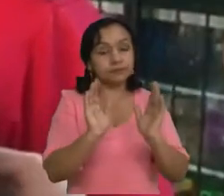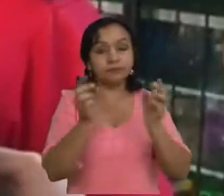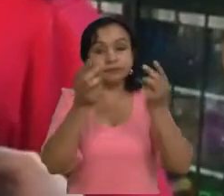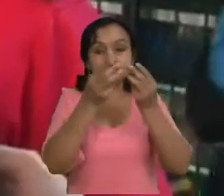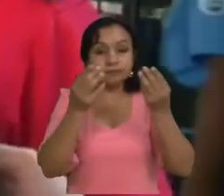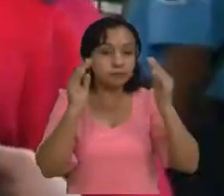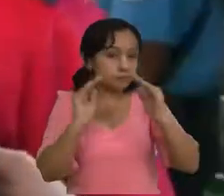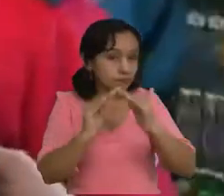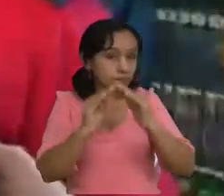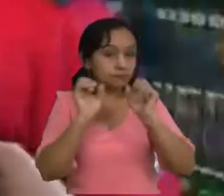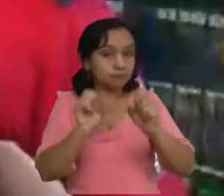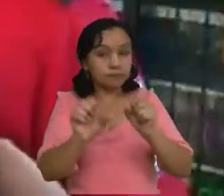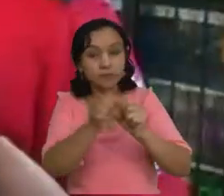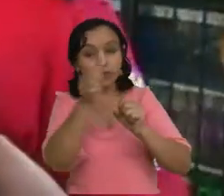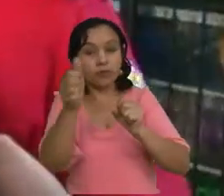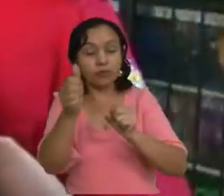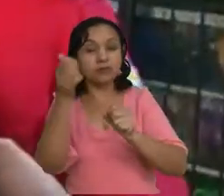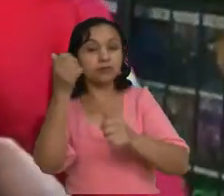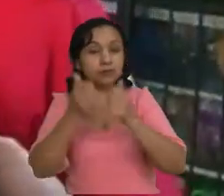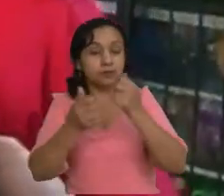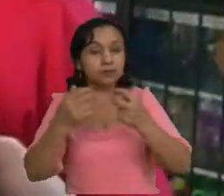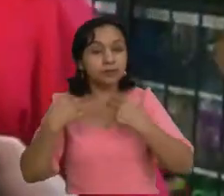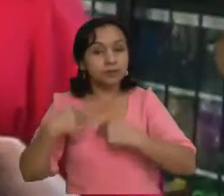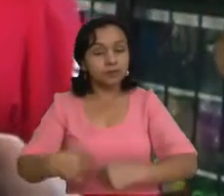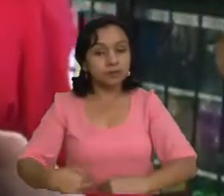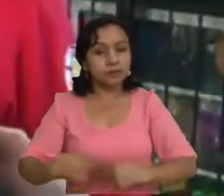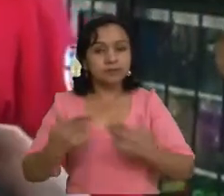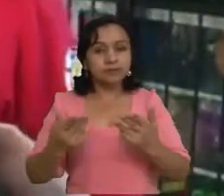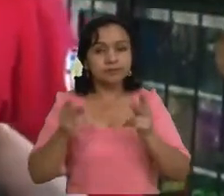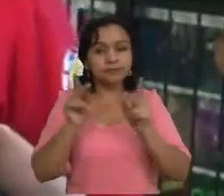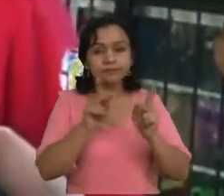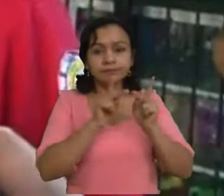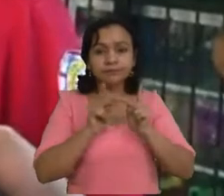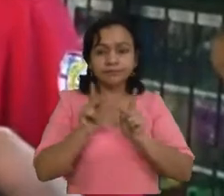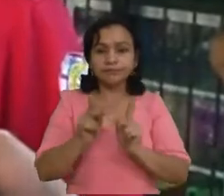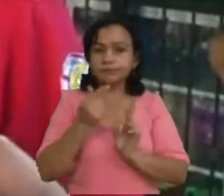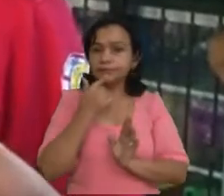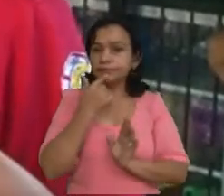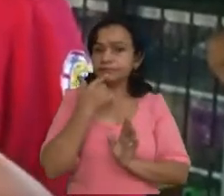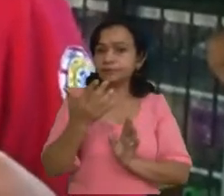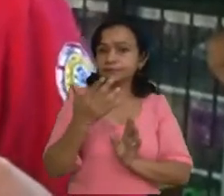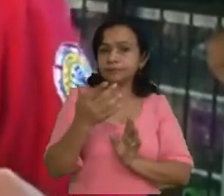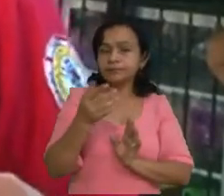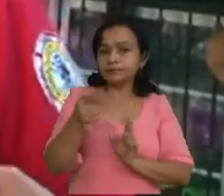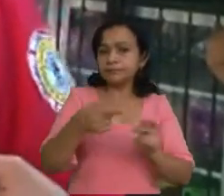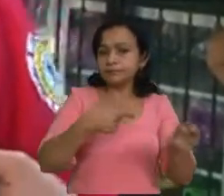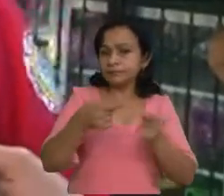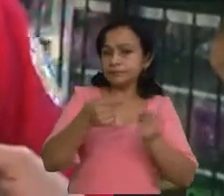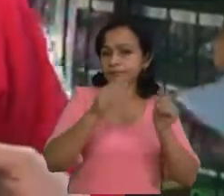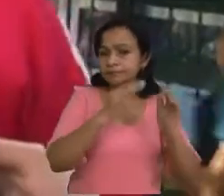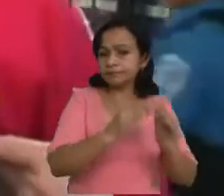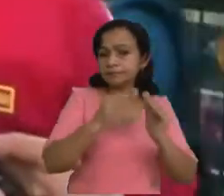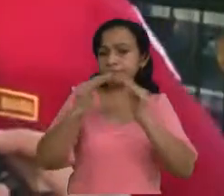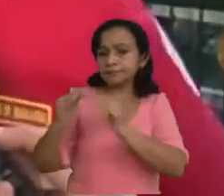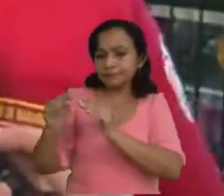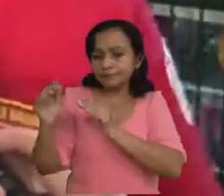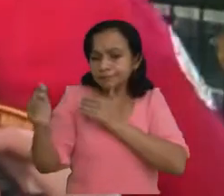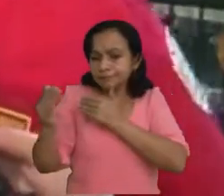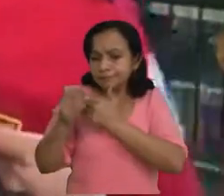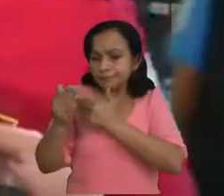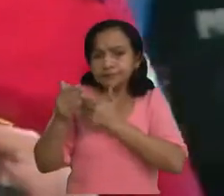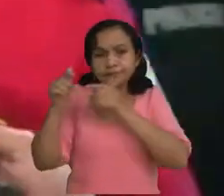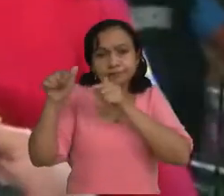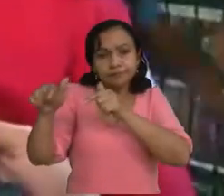y pueda cobrar algún tipo de vida humana. Que habían personas aparentemente, oficial, porque vemos que hay una venta, una misión. Sí, había personas, de